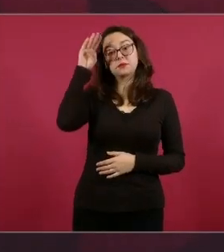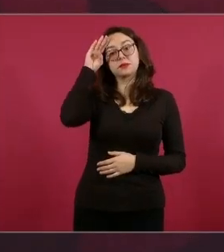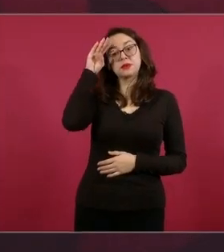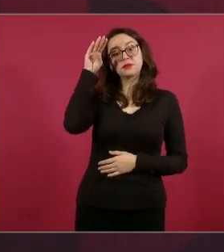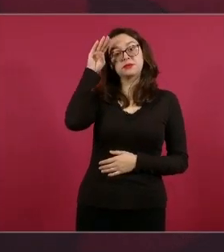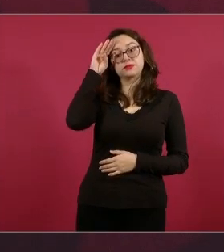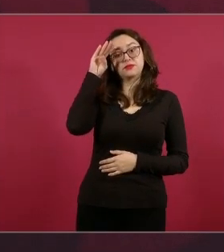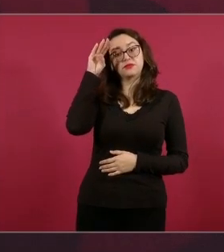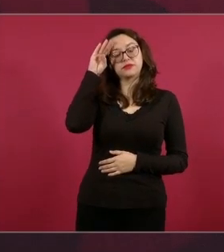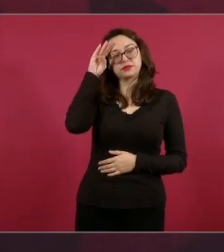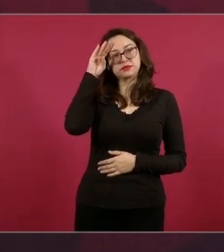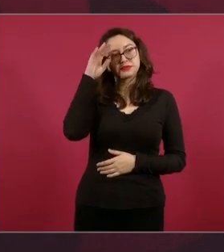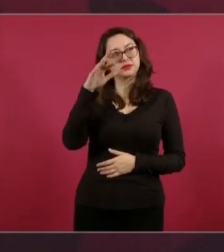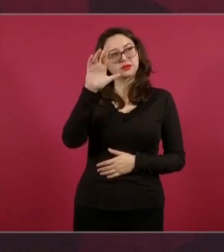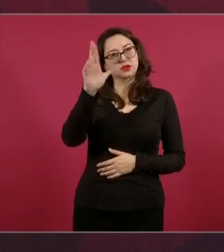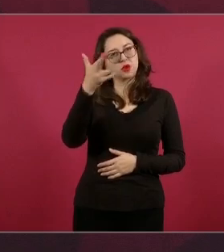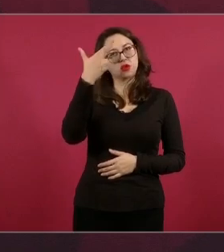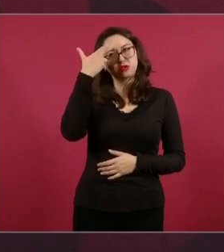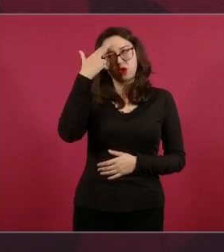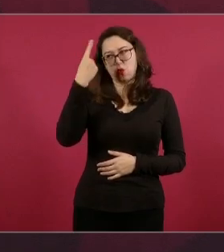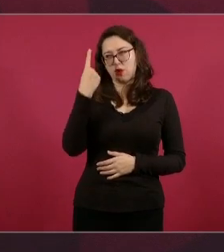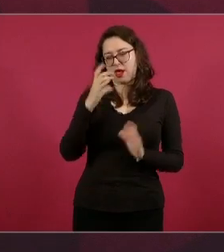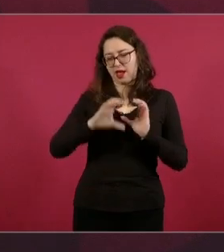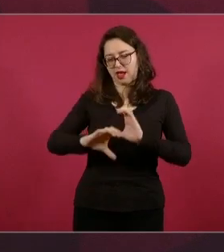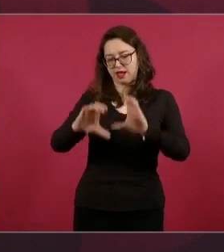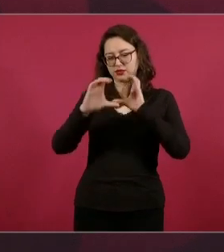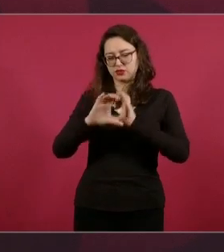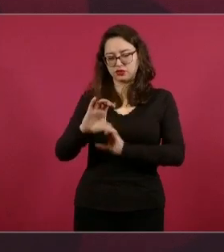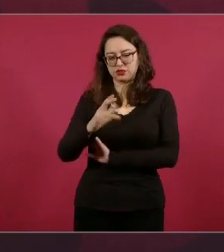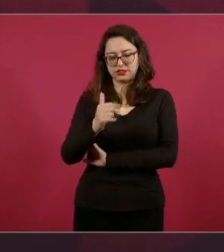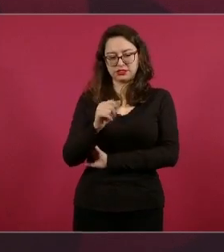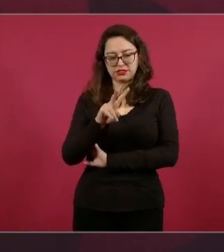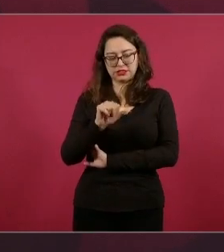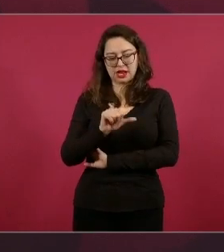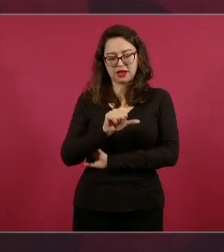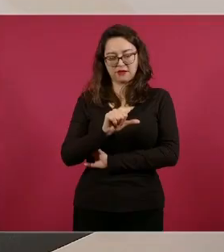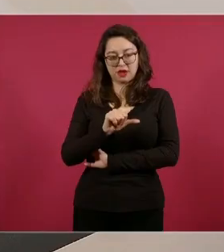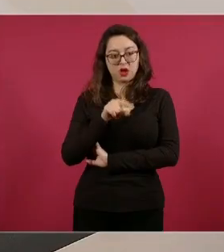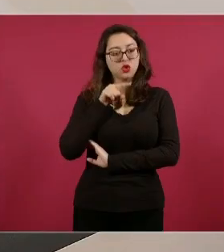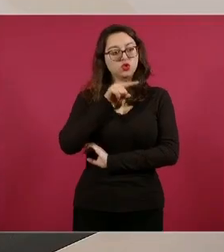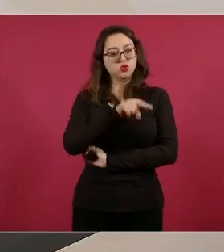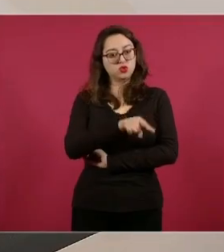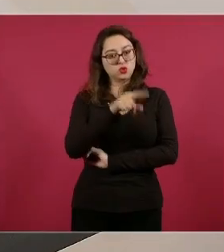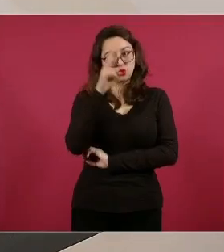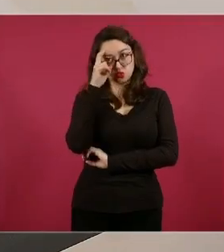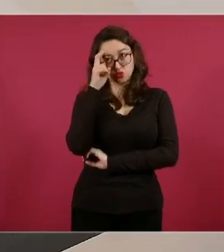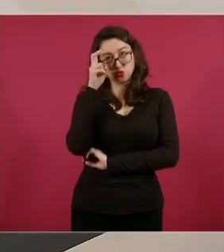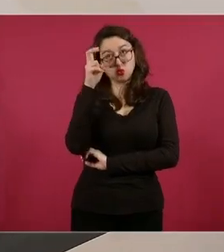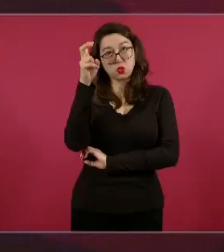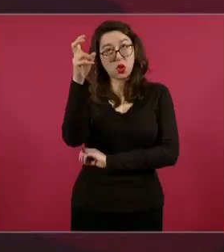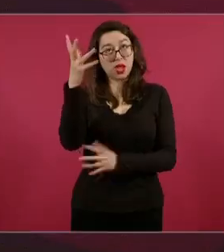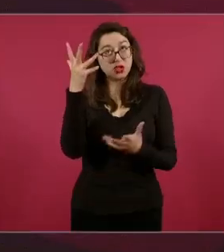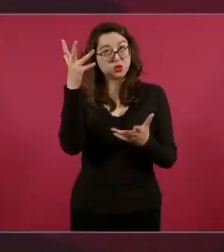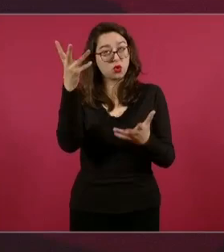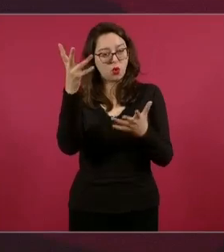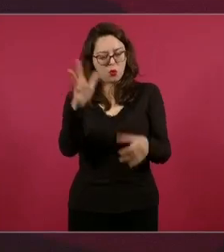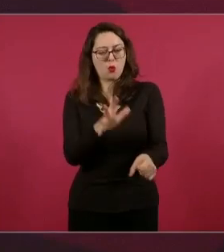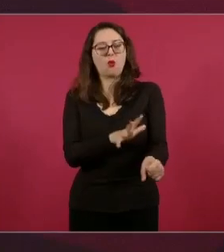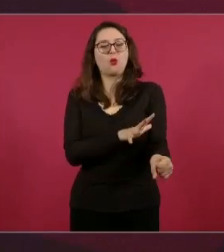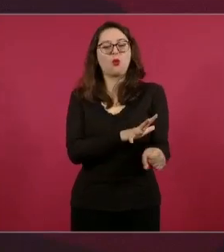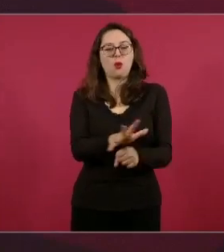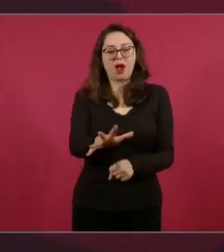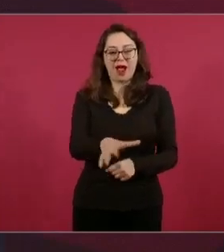la canción de Chava Flores, ¿a qué le tiras cuando sueñas mexicano?